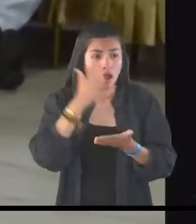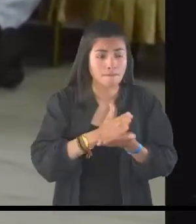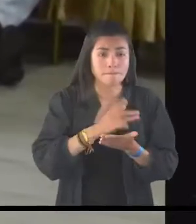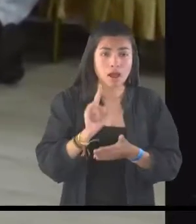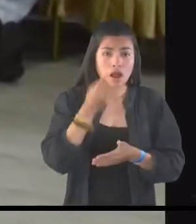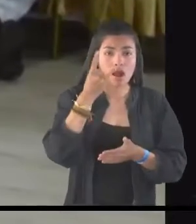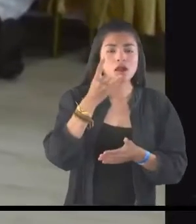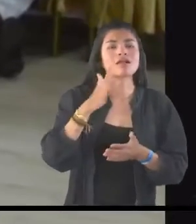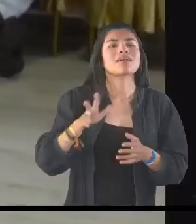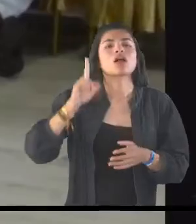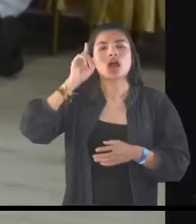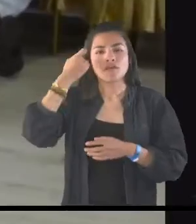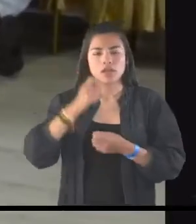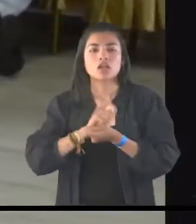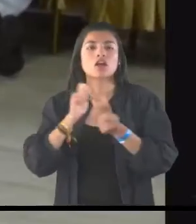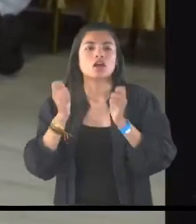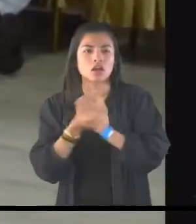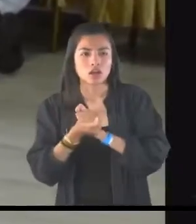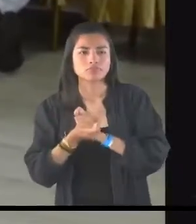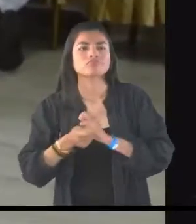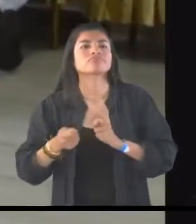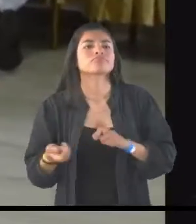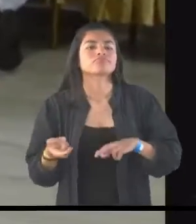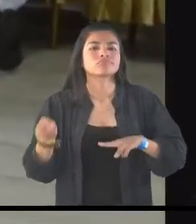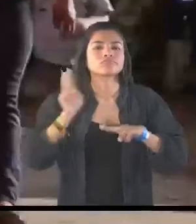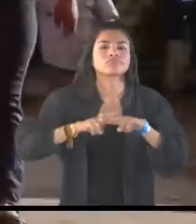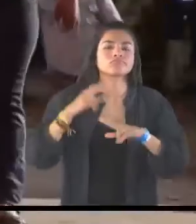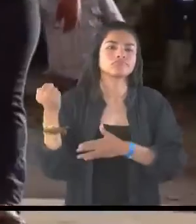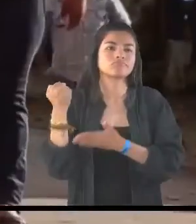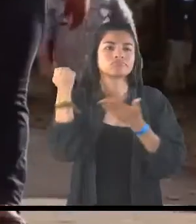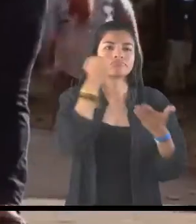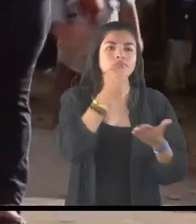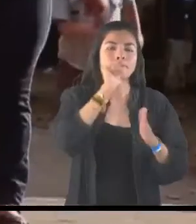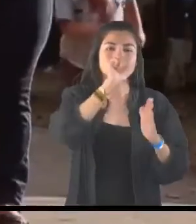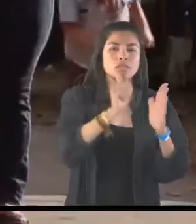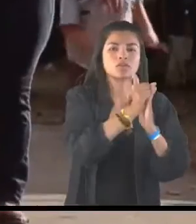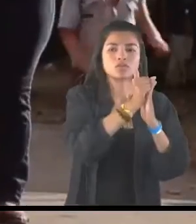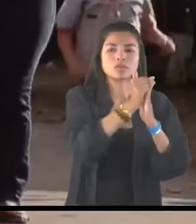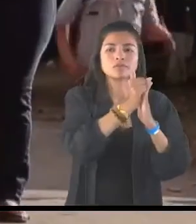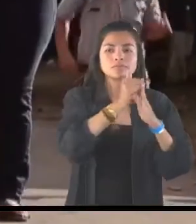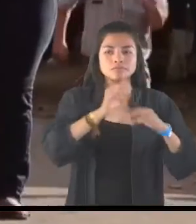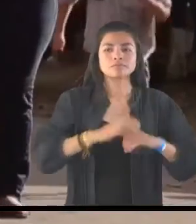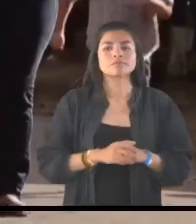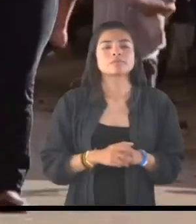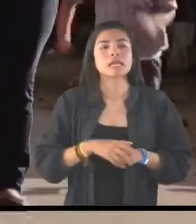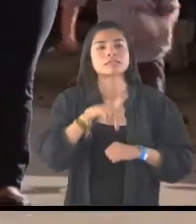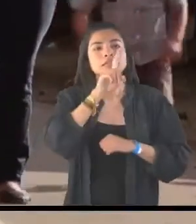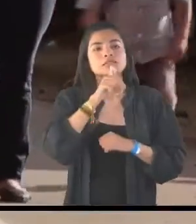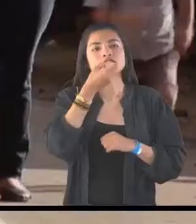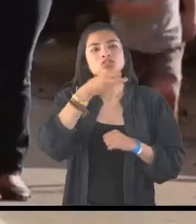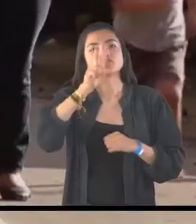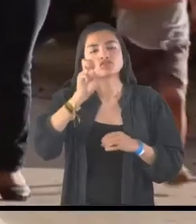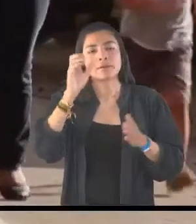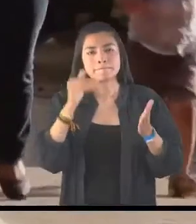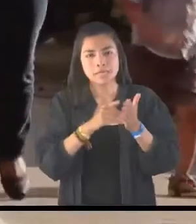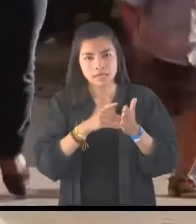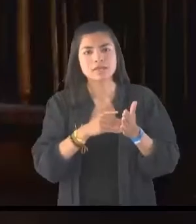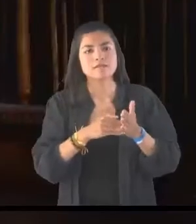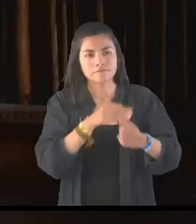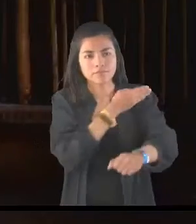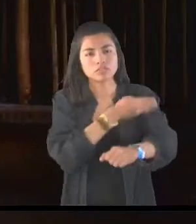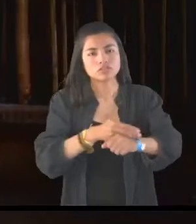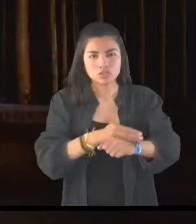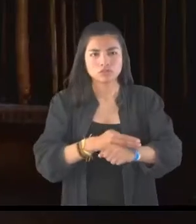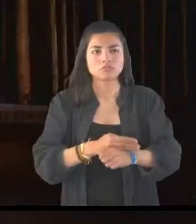del Cambio aumentó la inversión específica para la ruta prioritaria, pasando de 612.000 millones durante el anterior cuatrenio